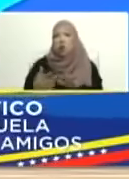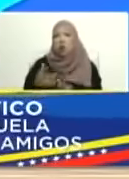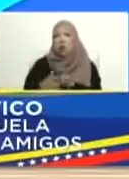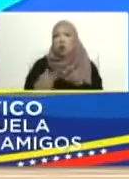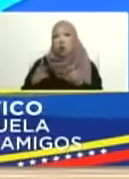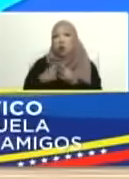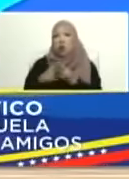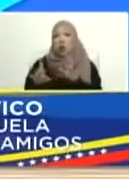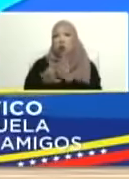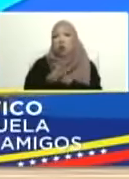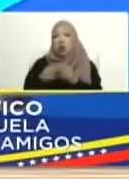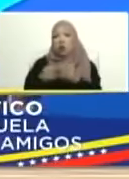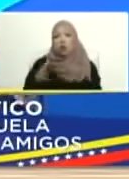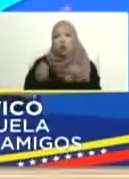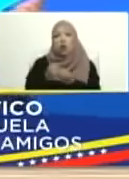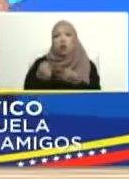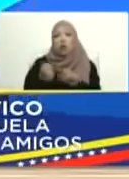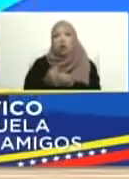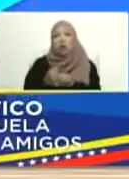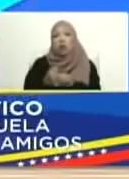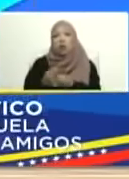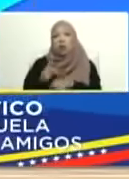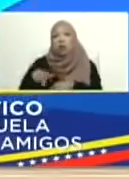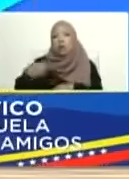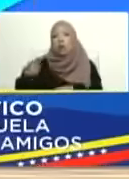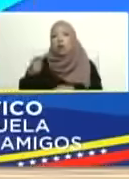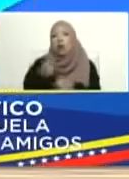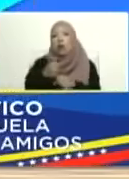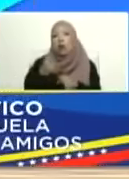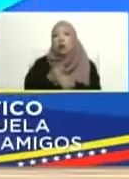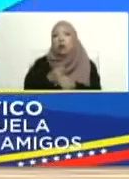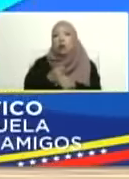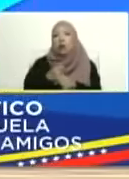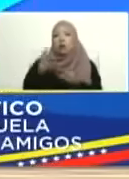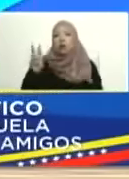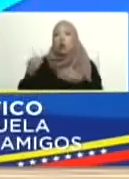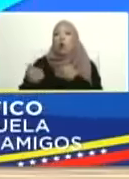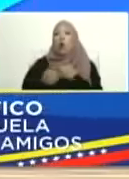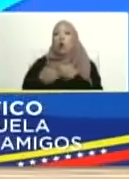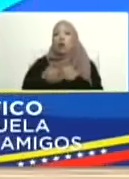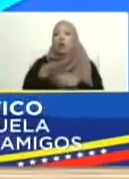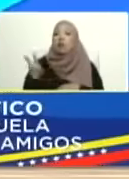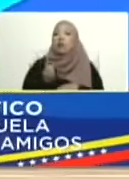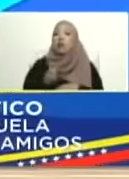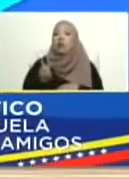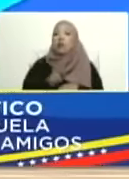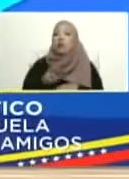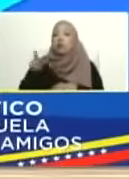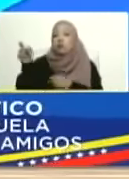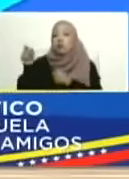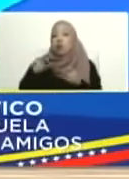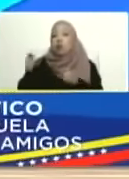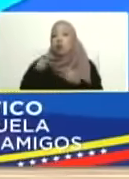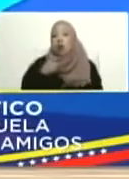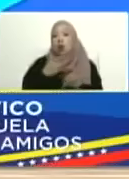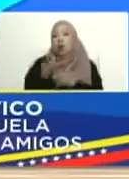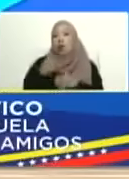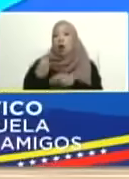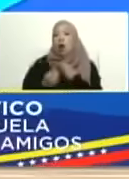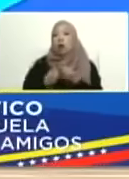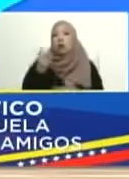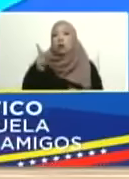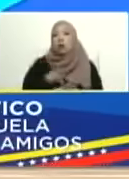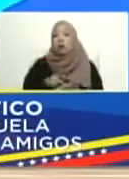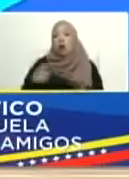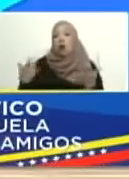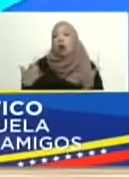ese decreto le abres las puertas para que el que venga después de ti se lance contra Venezuela, nos invada y haga cualquier cosa, hasta